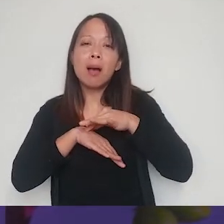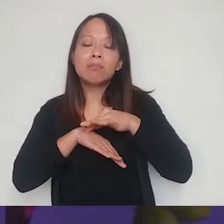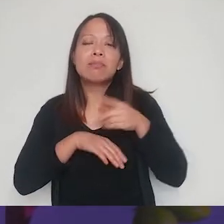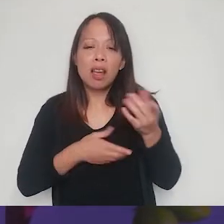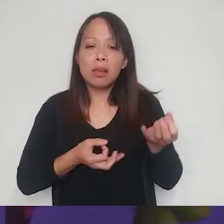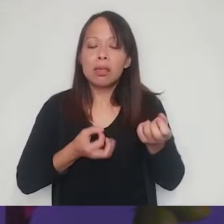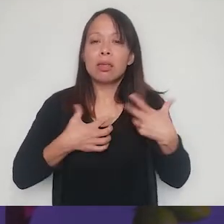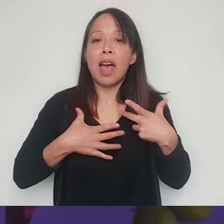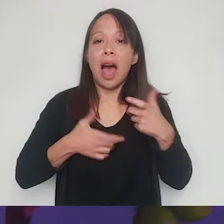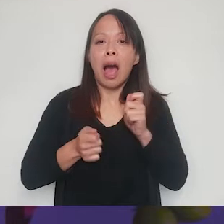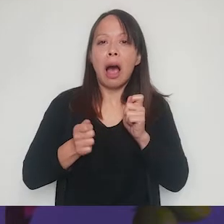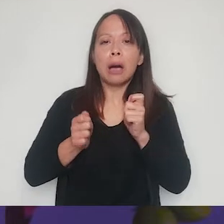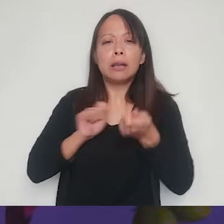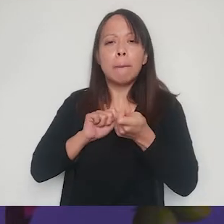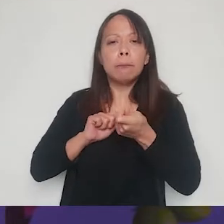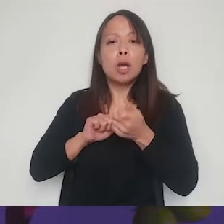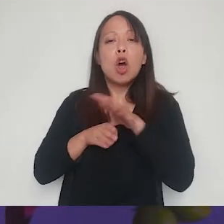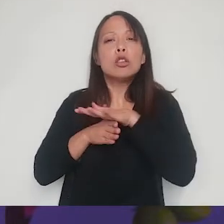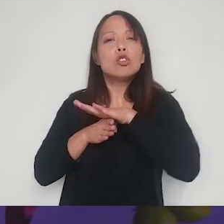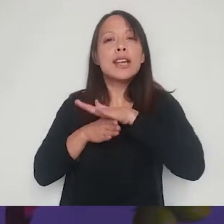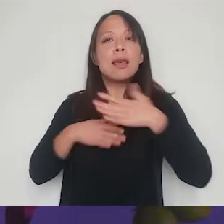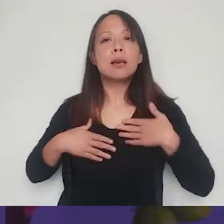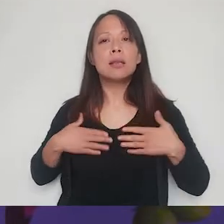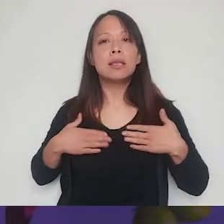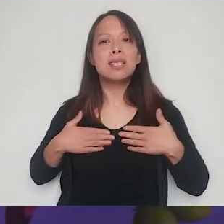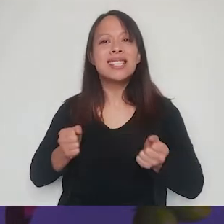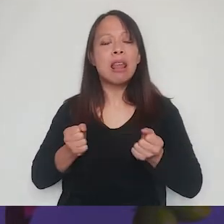muy tempranamente, logran tener una reversión